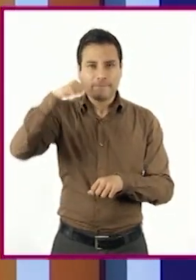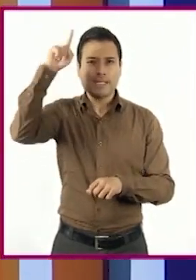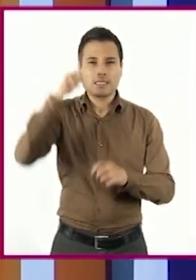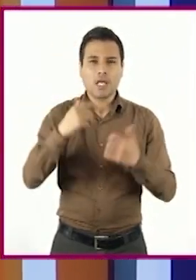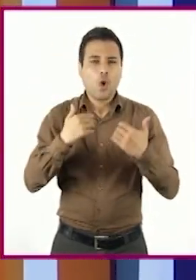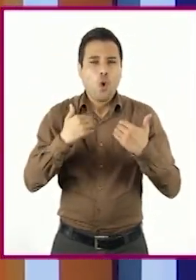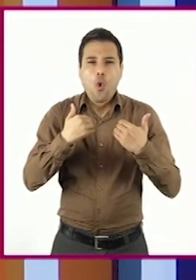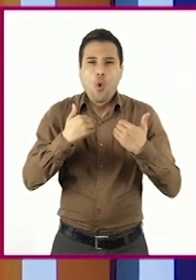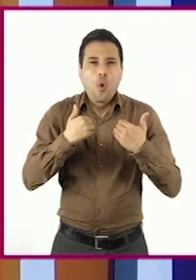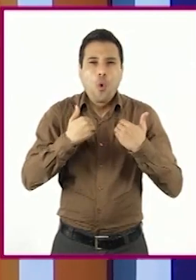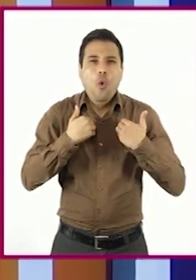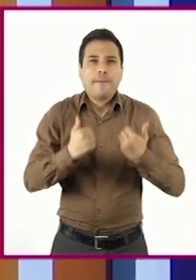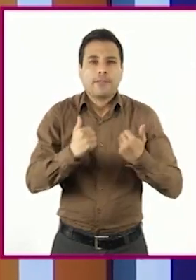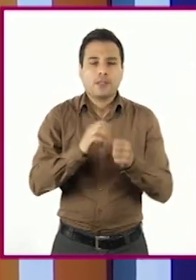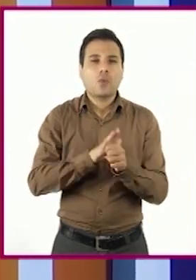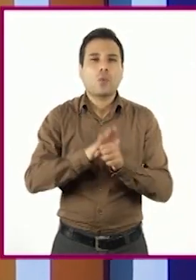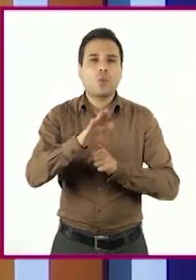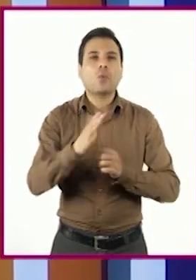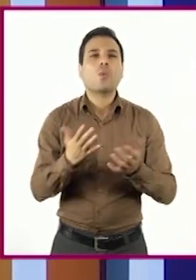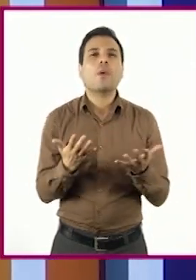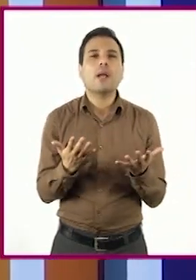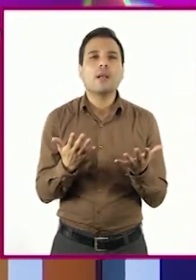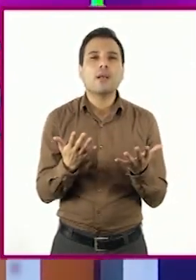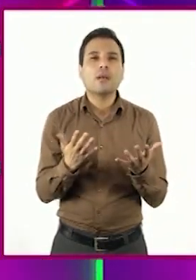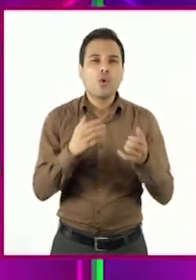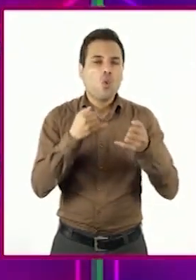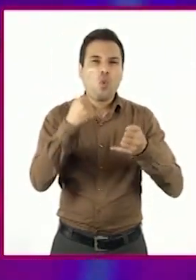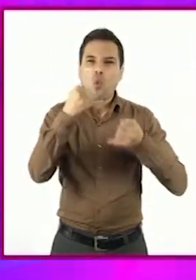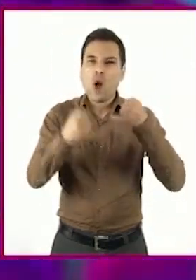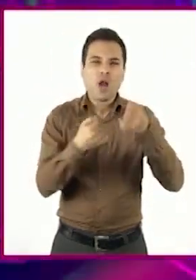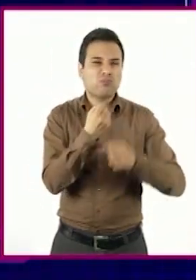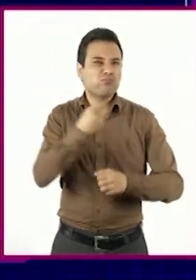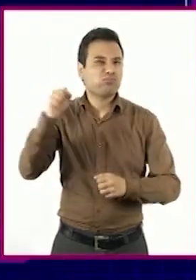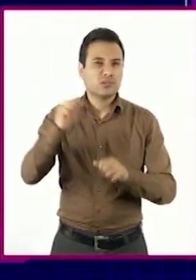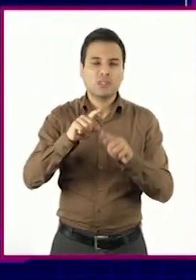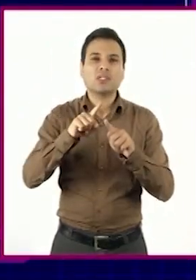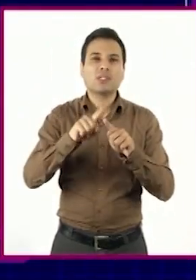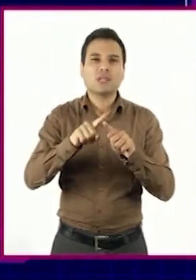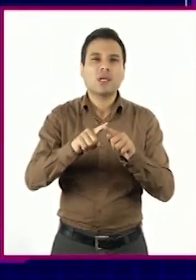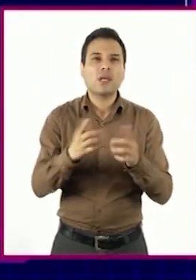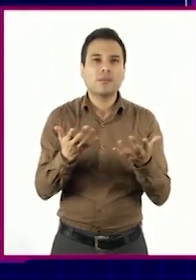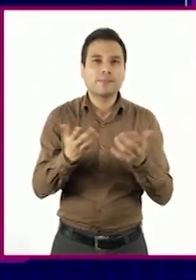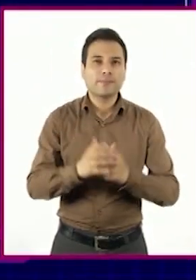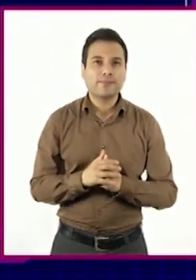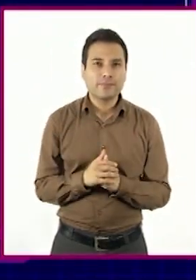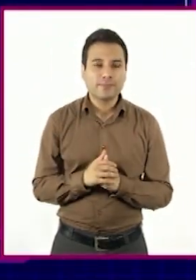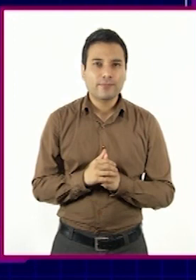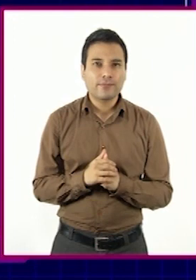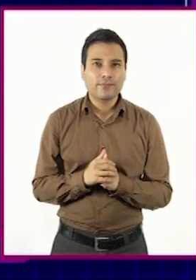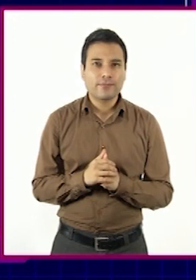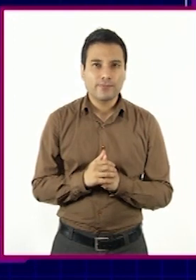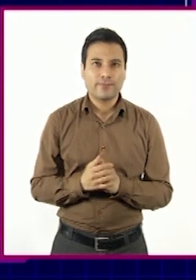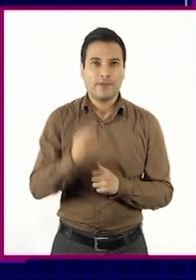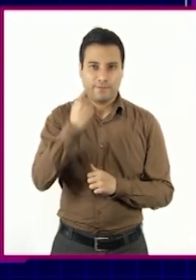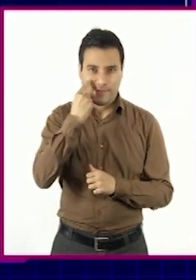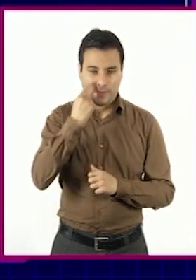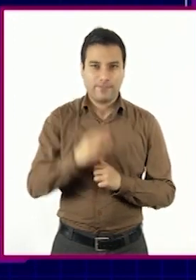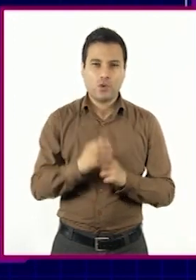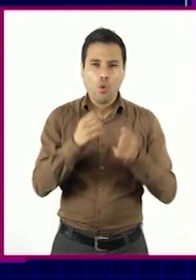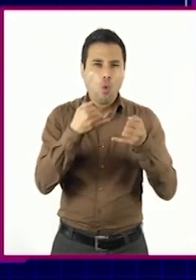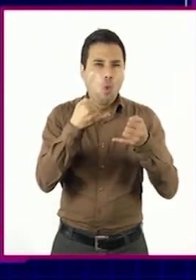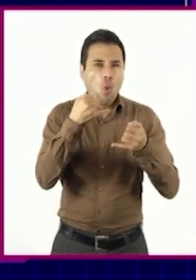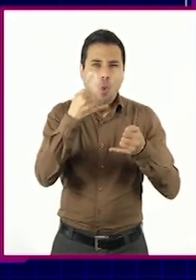tomar la decisión sobre el mejor jugador de la temporada? De acuerdo con las gráficas, ¿qué jugador